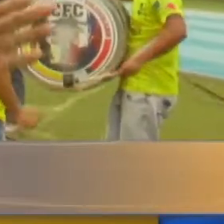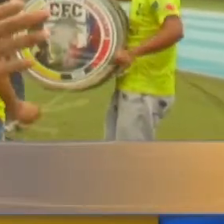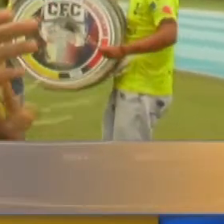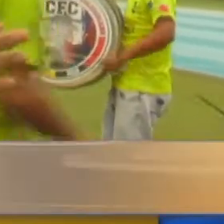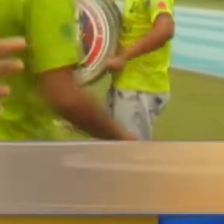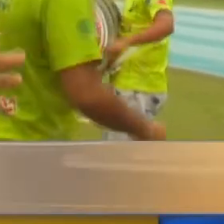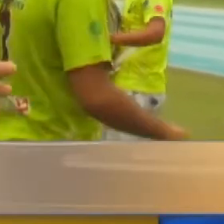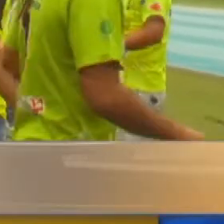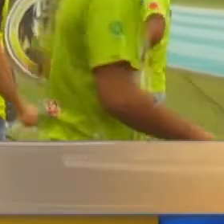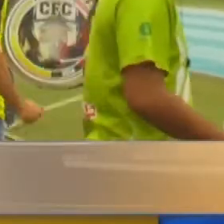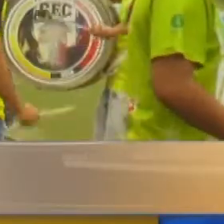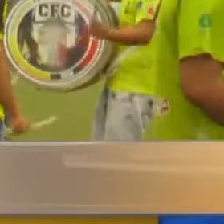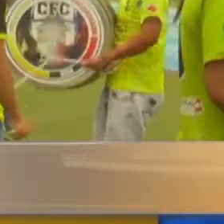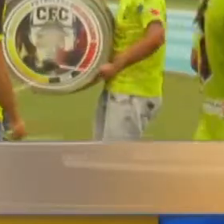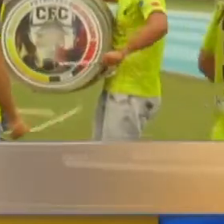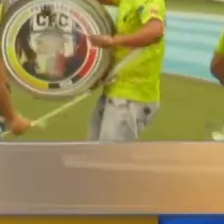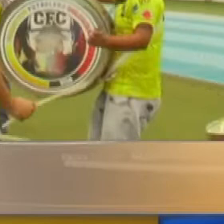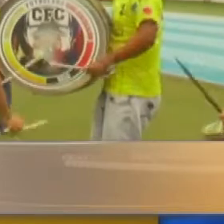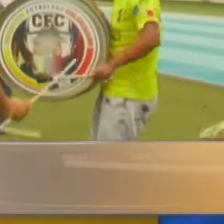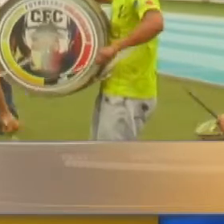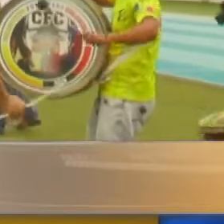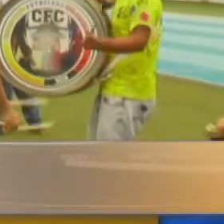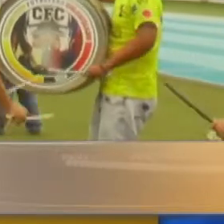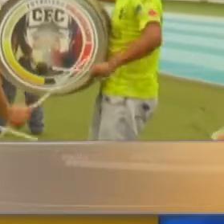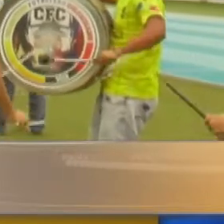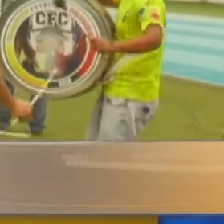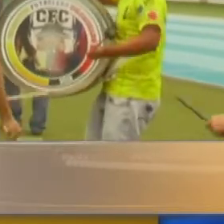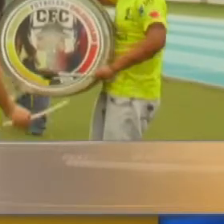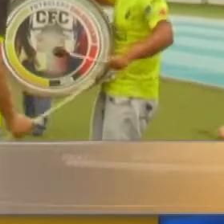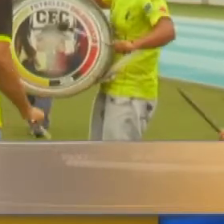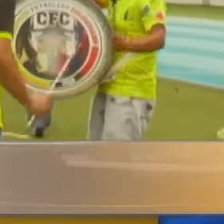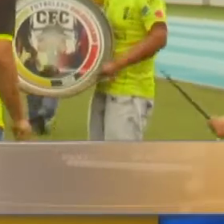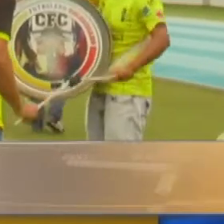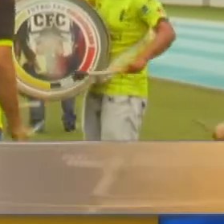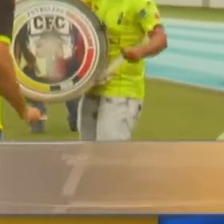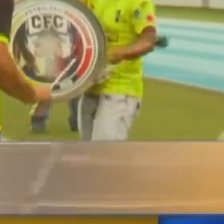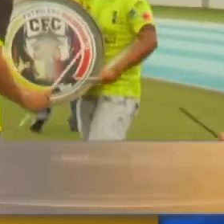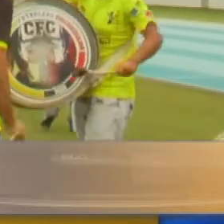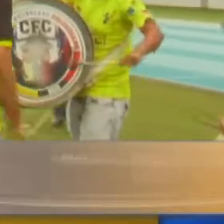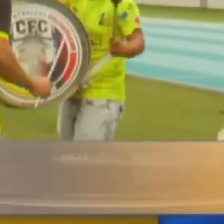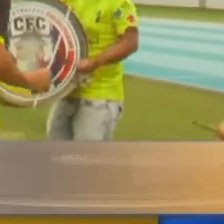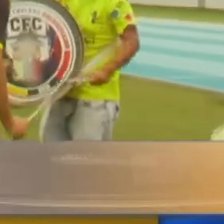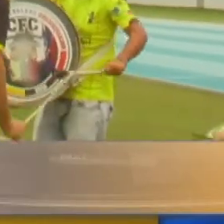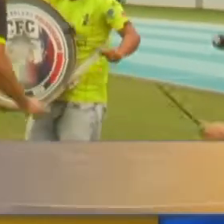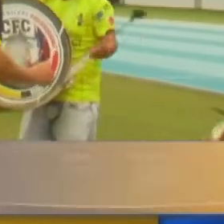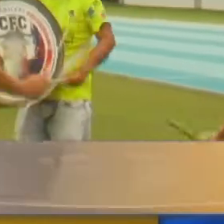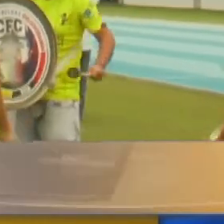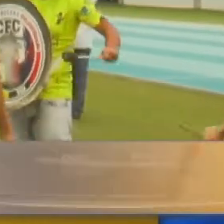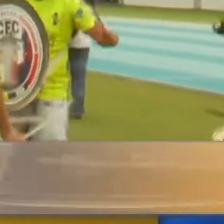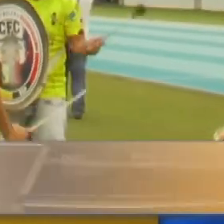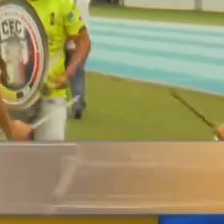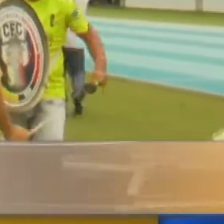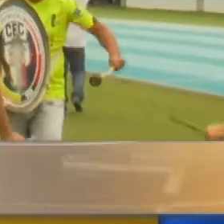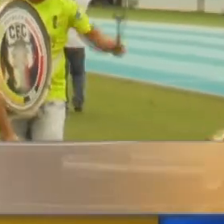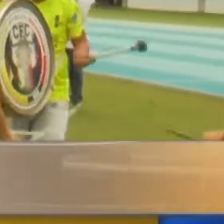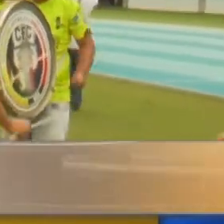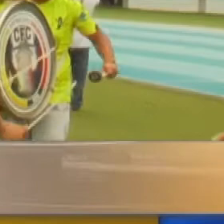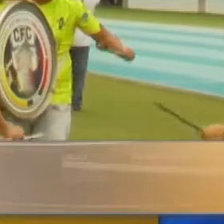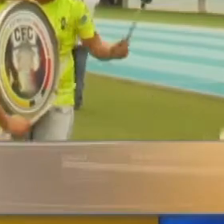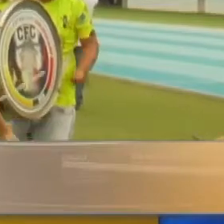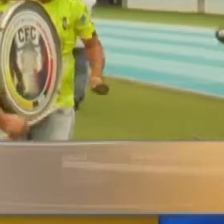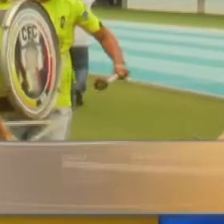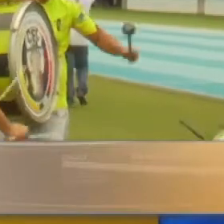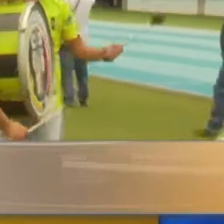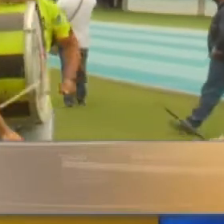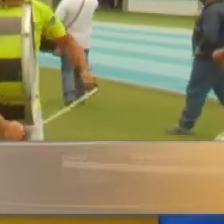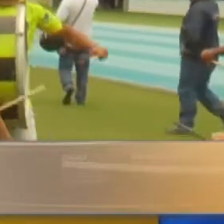Nacional recibieron del municipio instrumentos para lo que corresponde a su actividad de barristas. No estuvo exento de diferencias